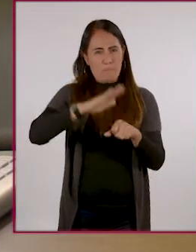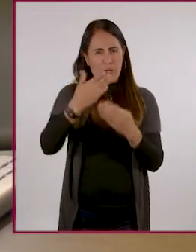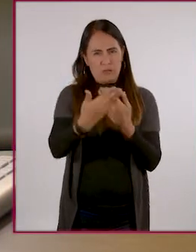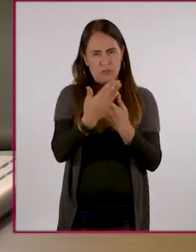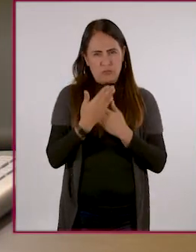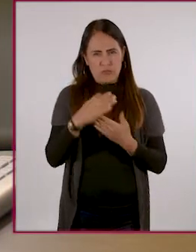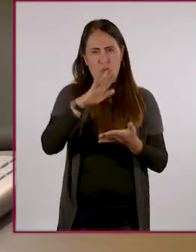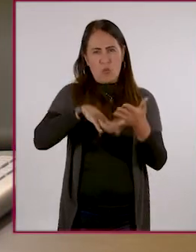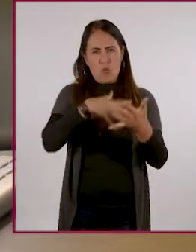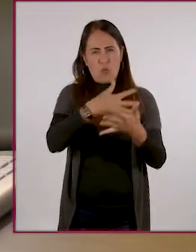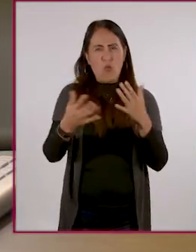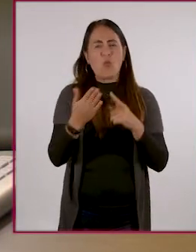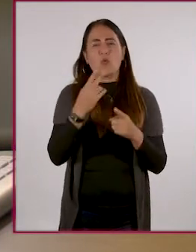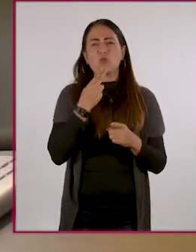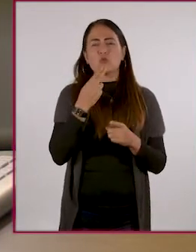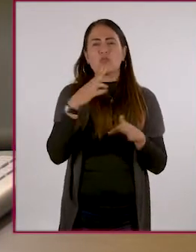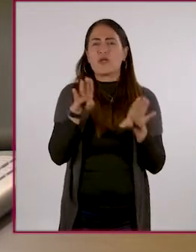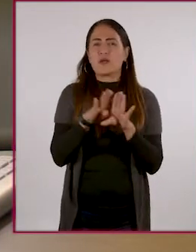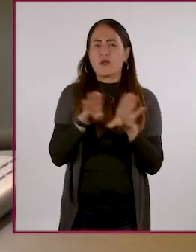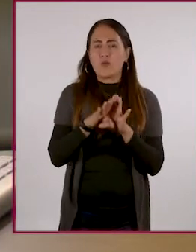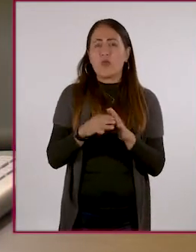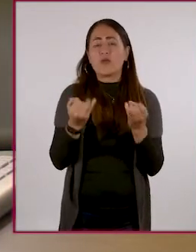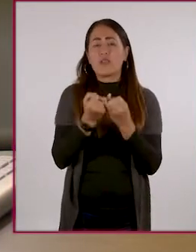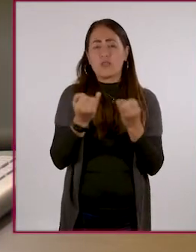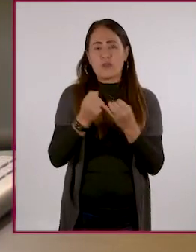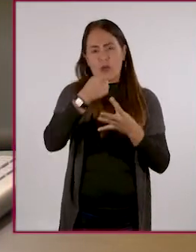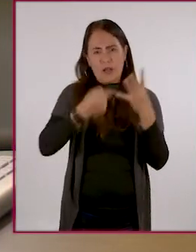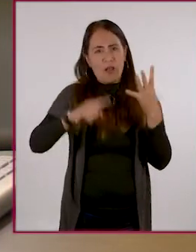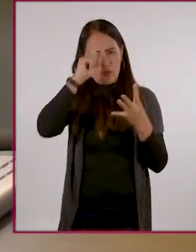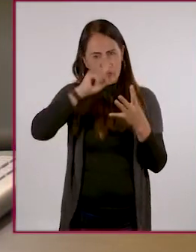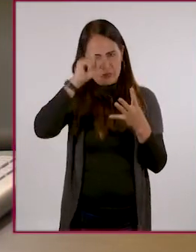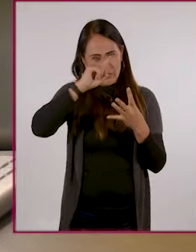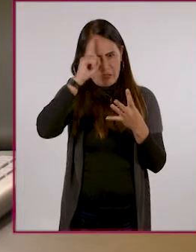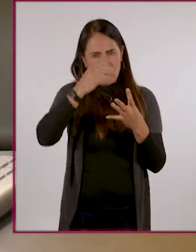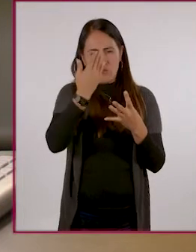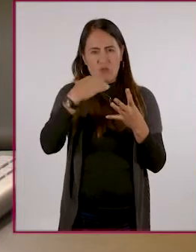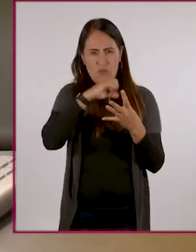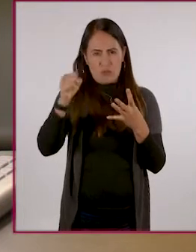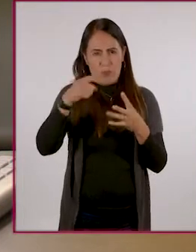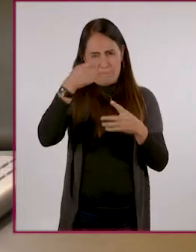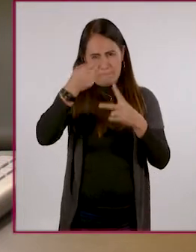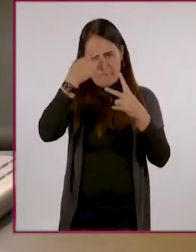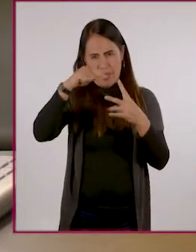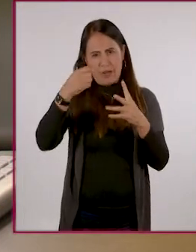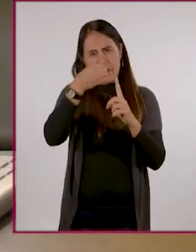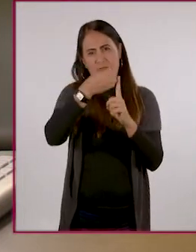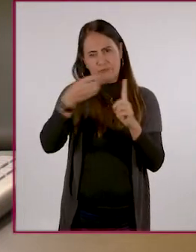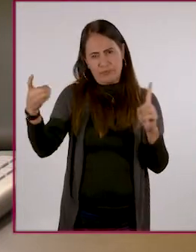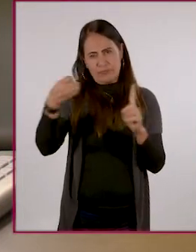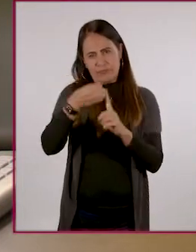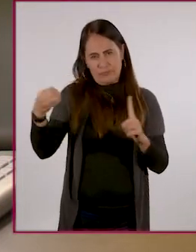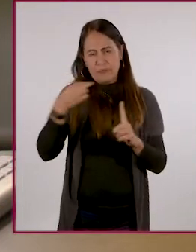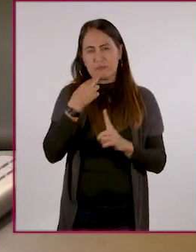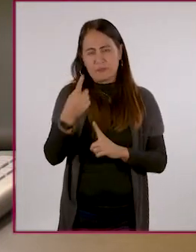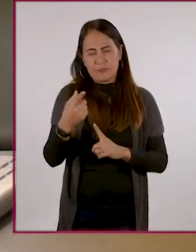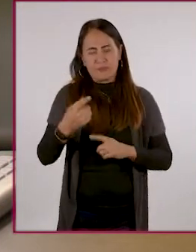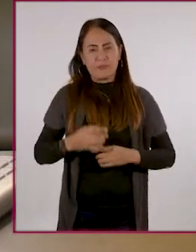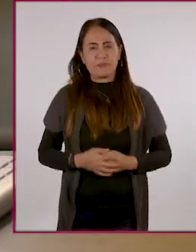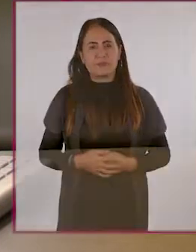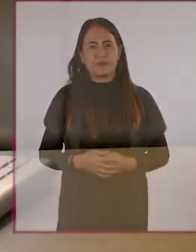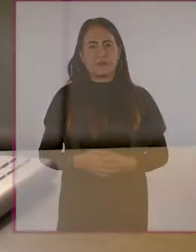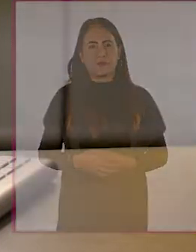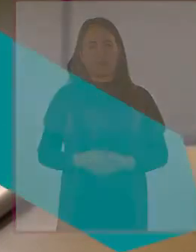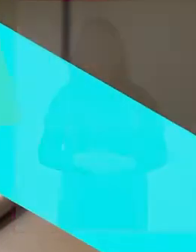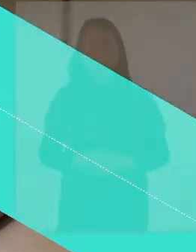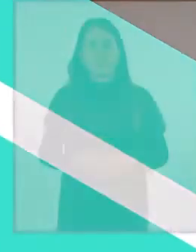que nos proporcione más información sobre el uso de hojas de cálculo y para que nos enseñe algunos trucos que podemos aplicar para facilitar la organización de